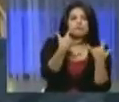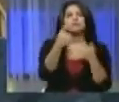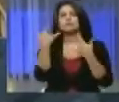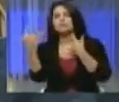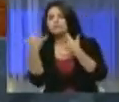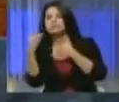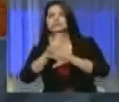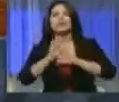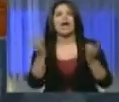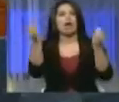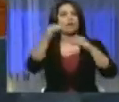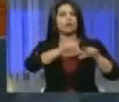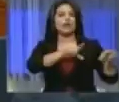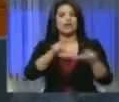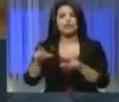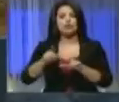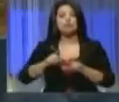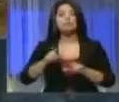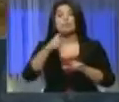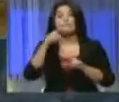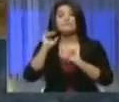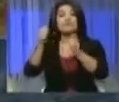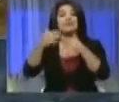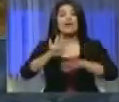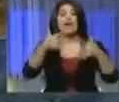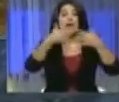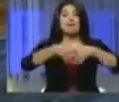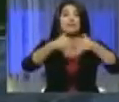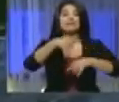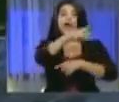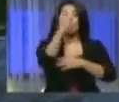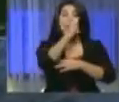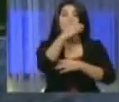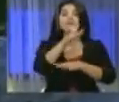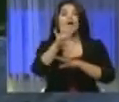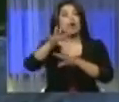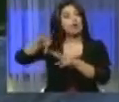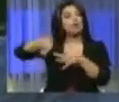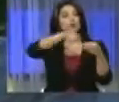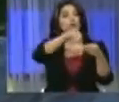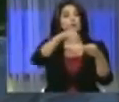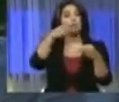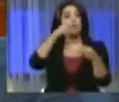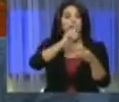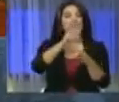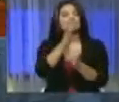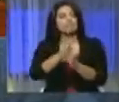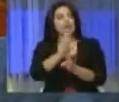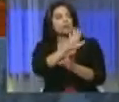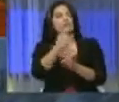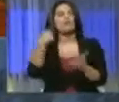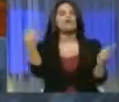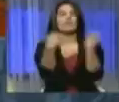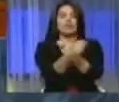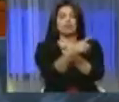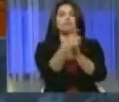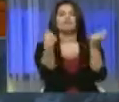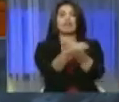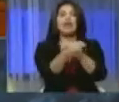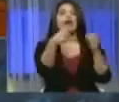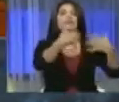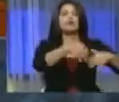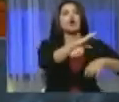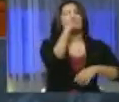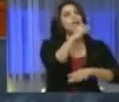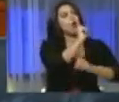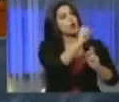Estamos listos ya para, a través de empresas colombianas, vender combustible del lado colombiano. En las condiciones